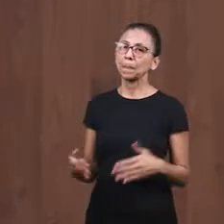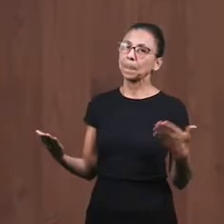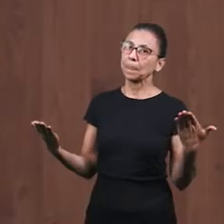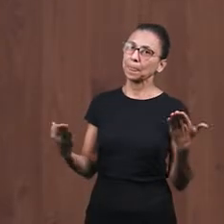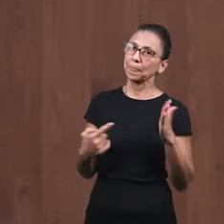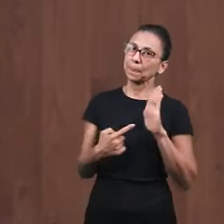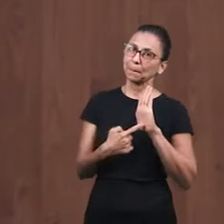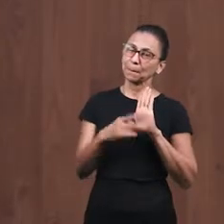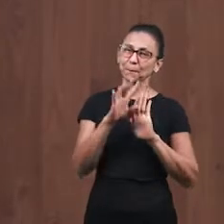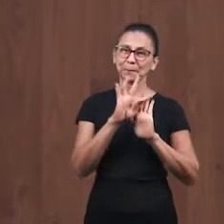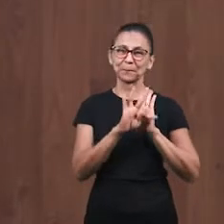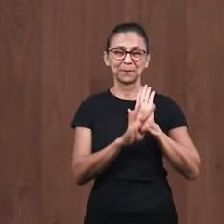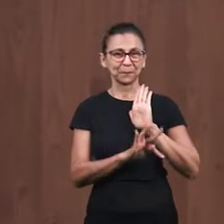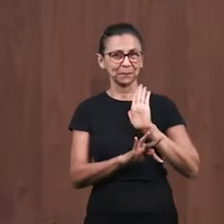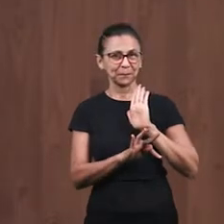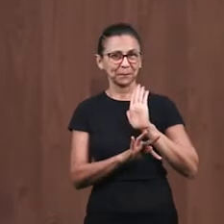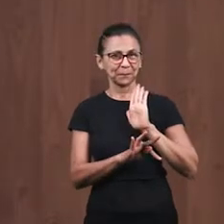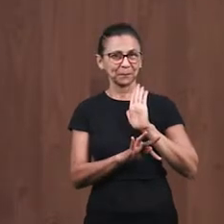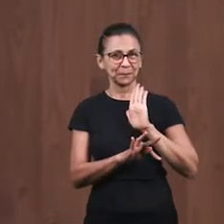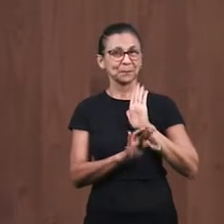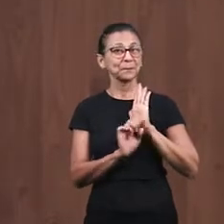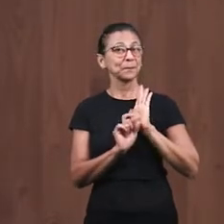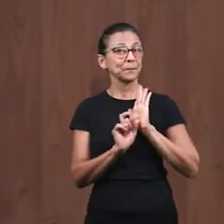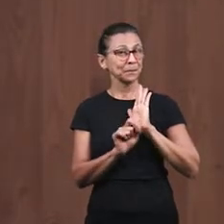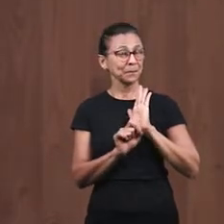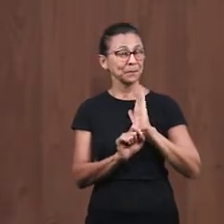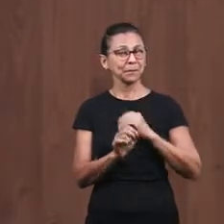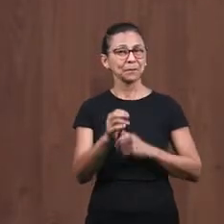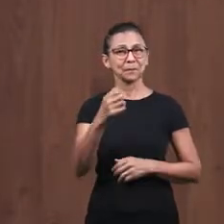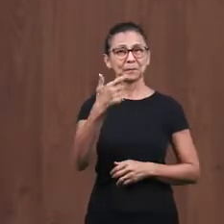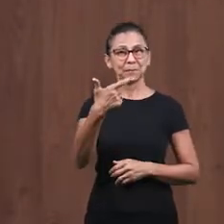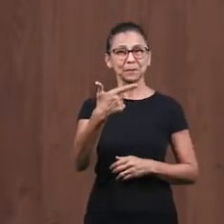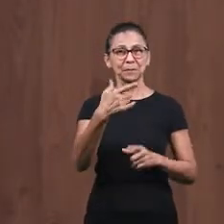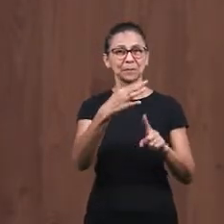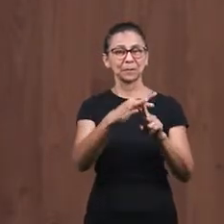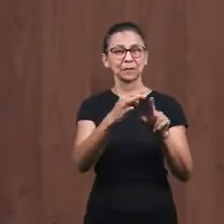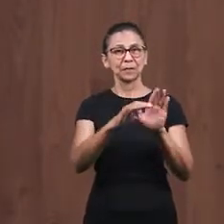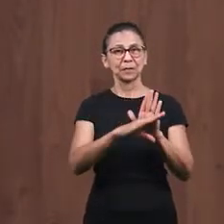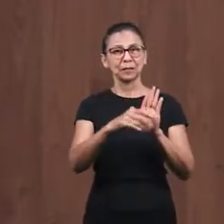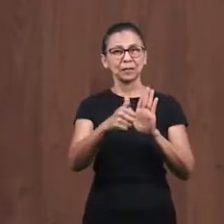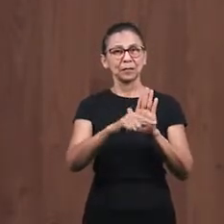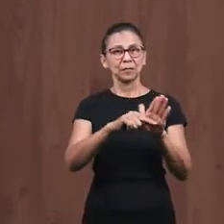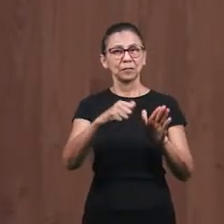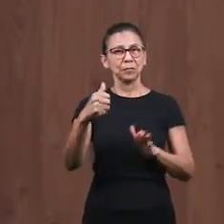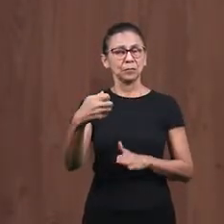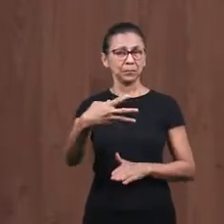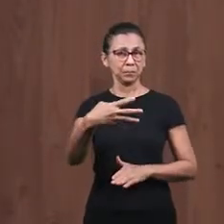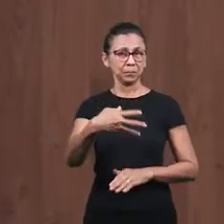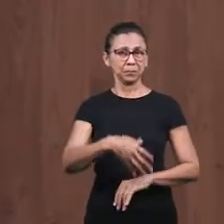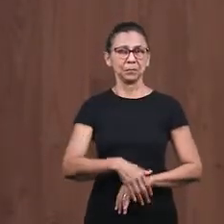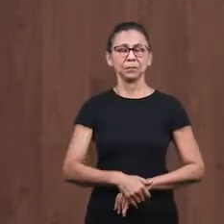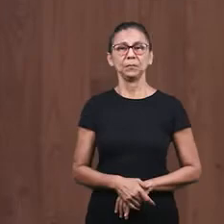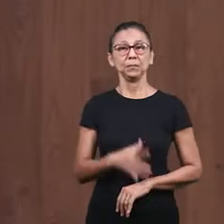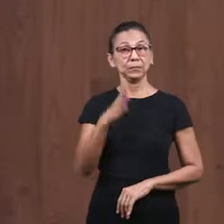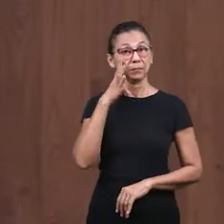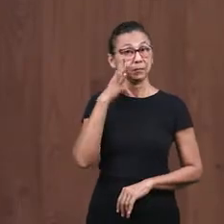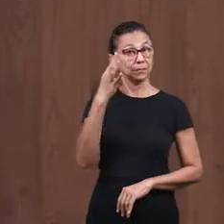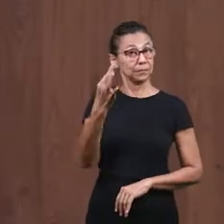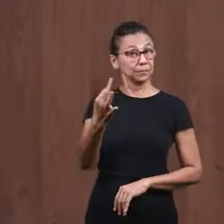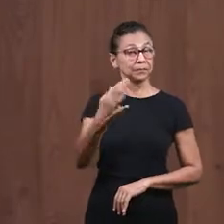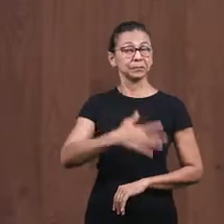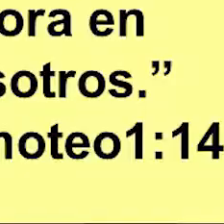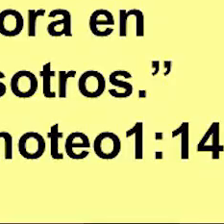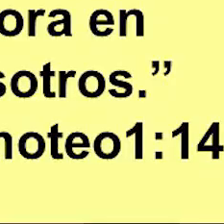Ahora la profesora va a mostrar un texto de la palabra que está en 2 Timoteo, capítulo 1, versículo 14.